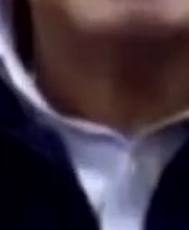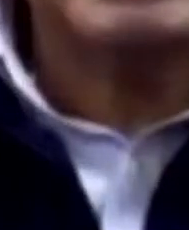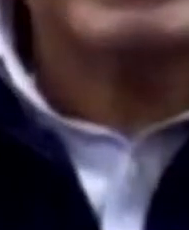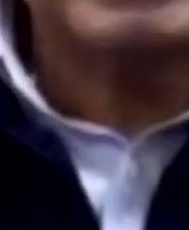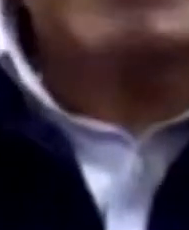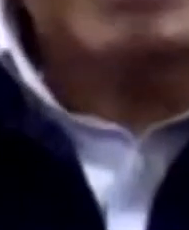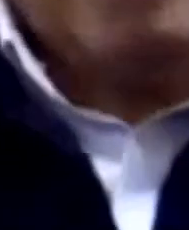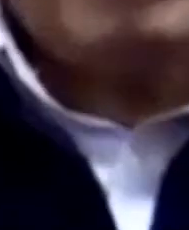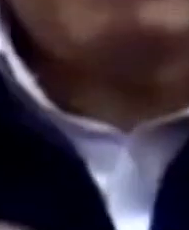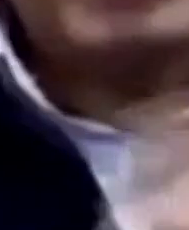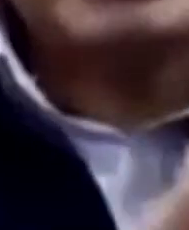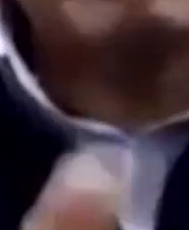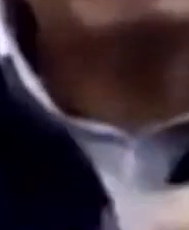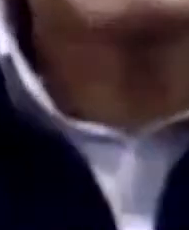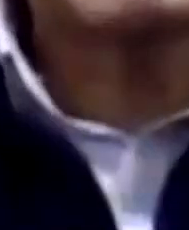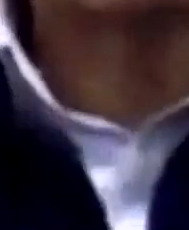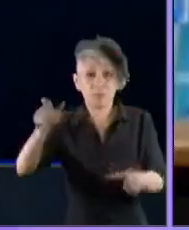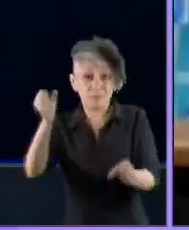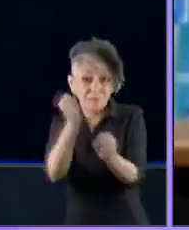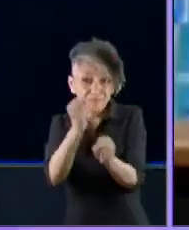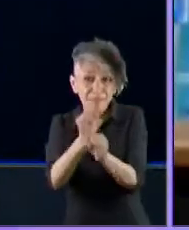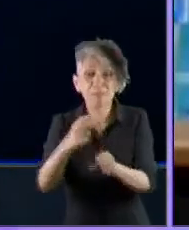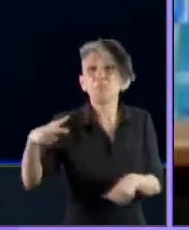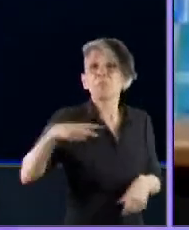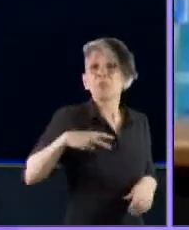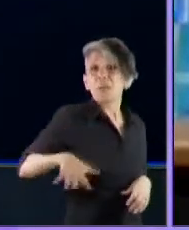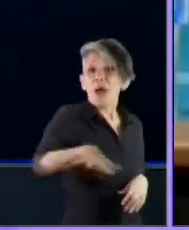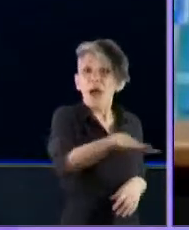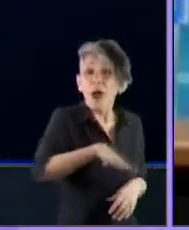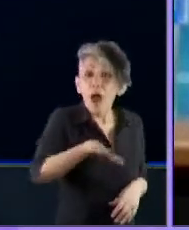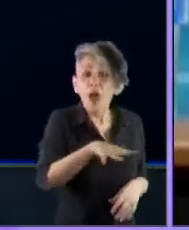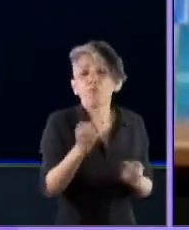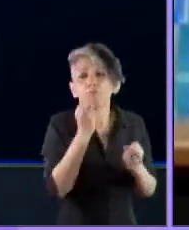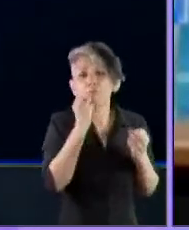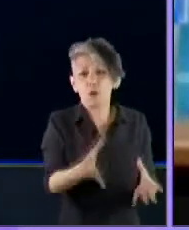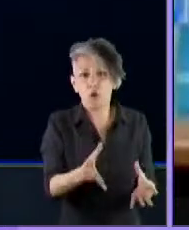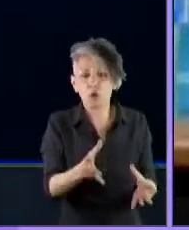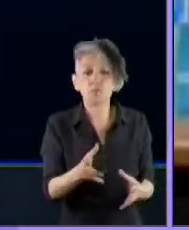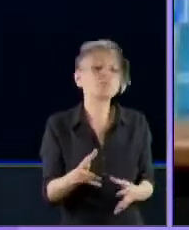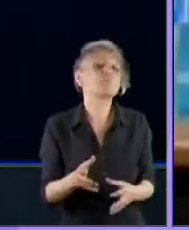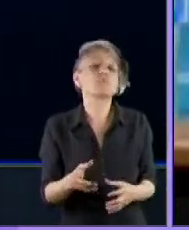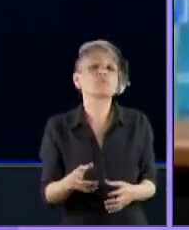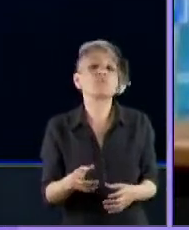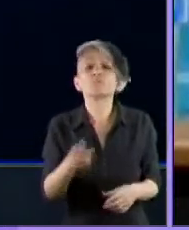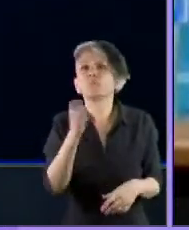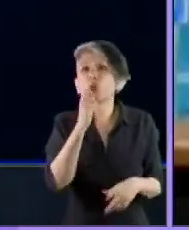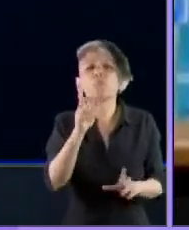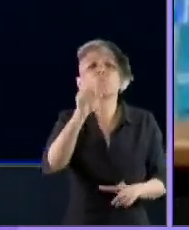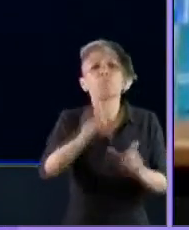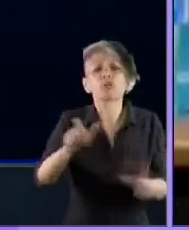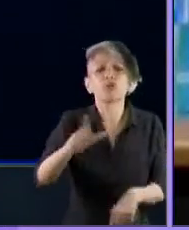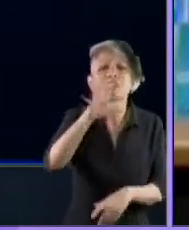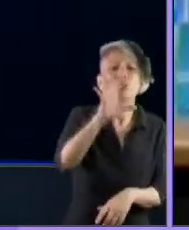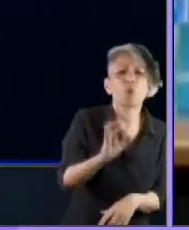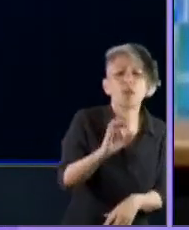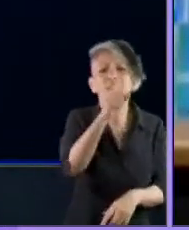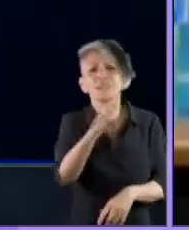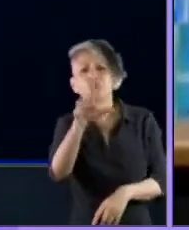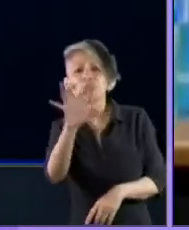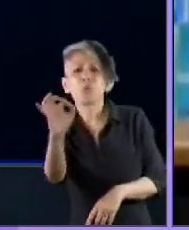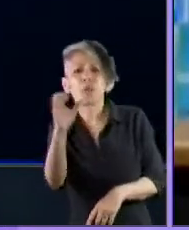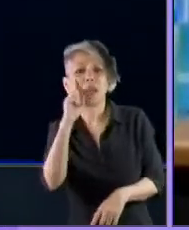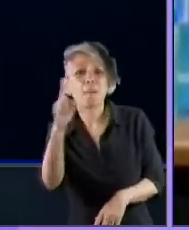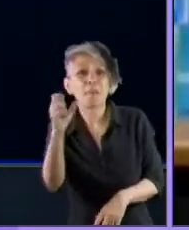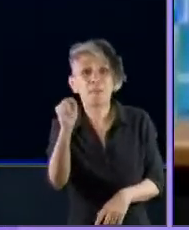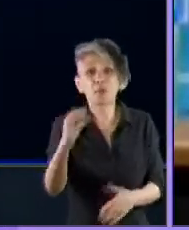de Hacienda, encargado de financiamiento, encargado sí. de la deuda. Bataki no tuvo plan y Massa no tiene plan. Por ahora,